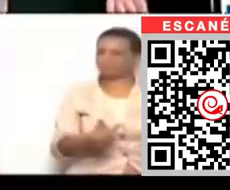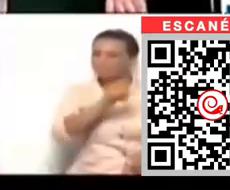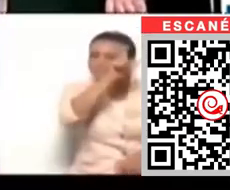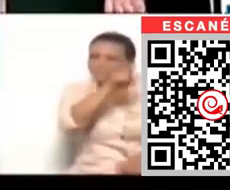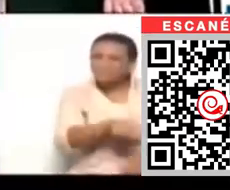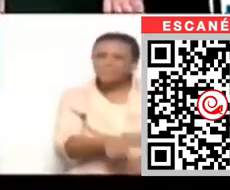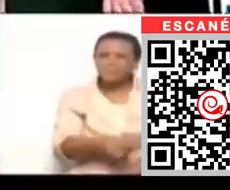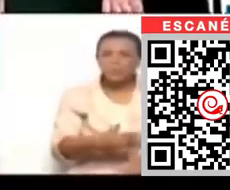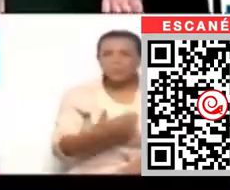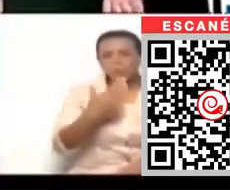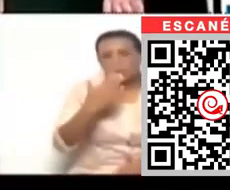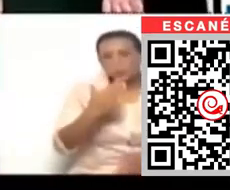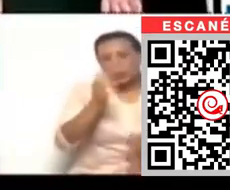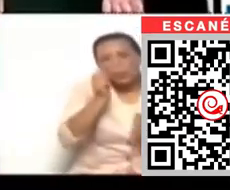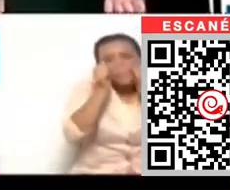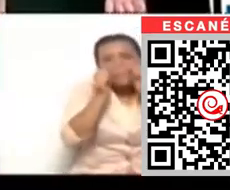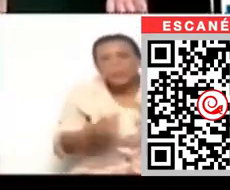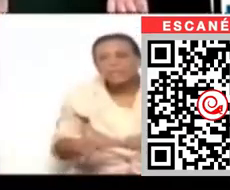Dios me proteja y la Virgen.